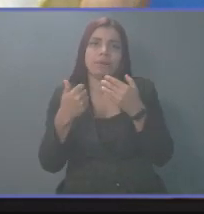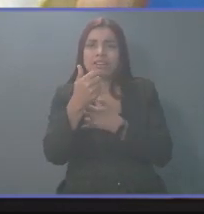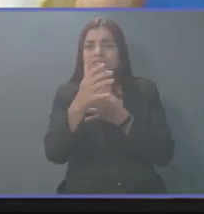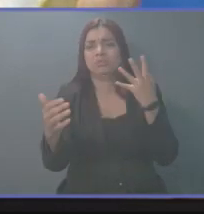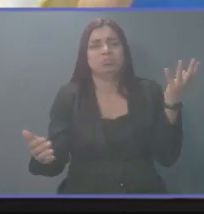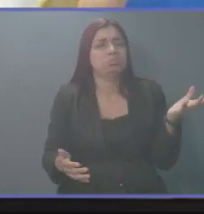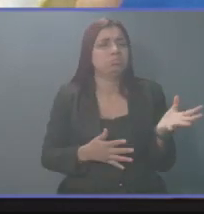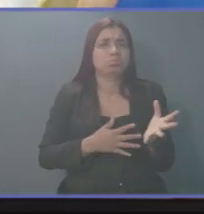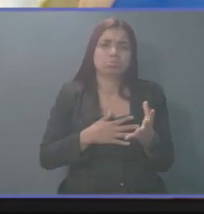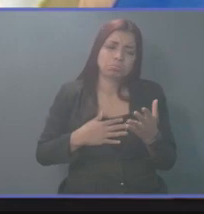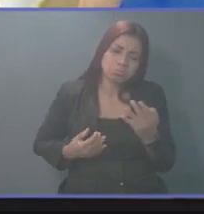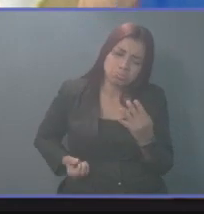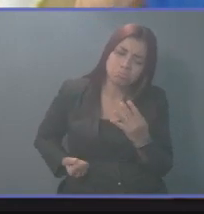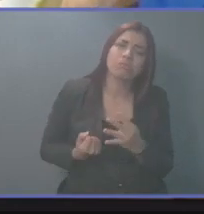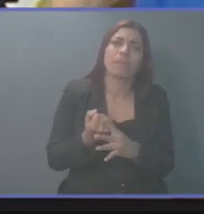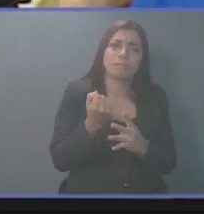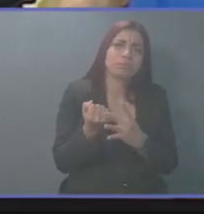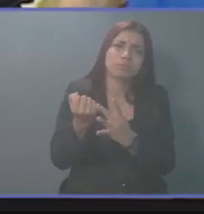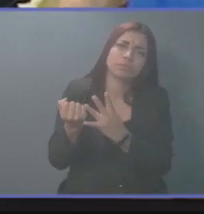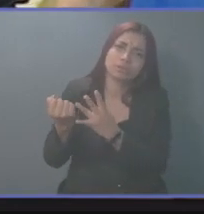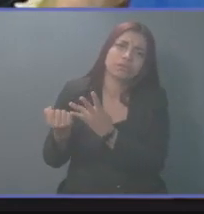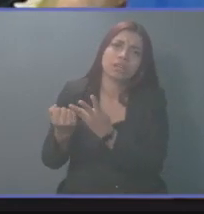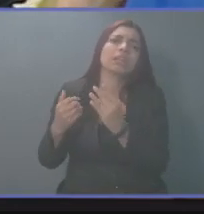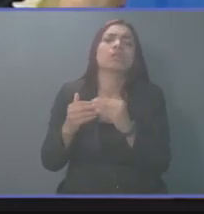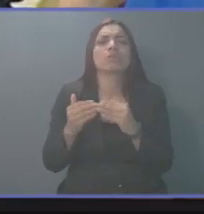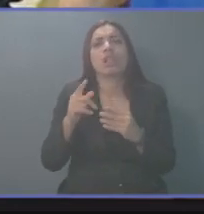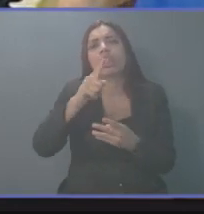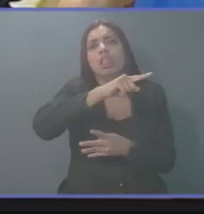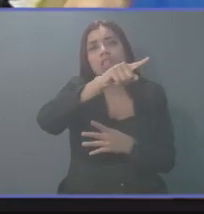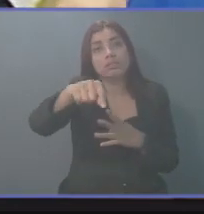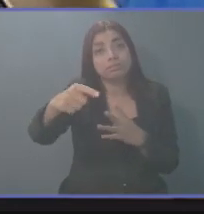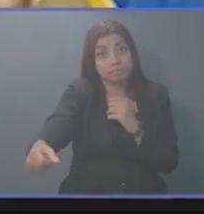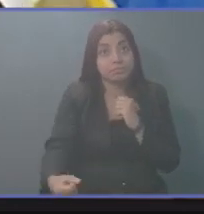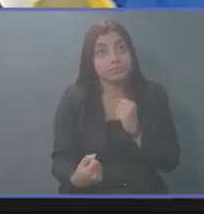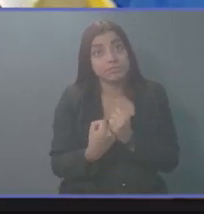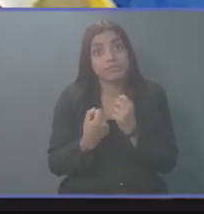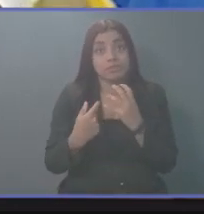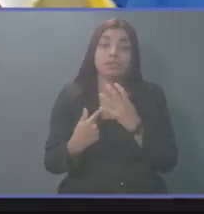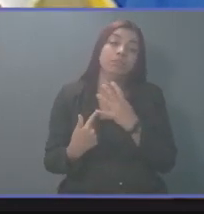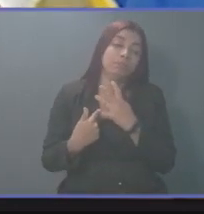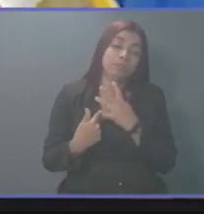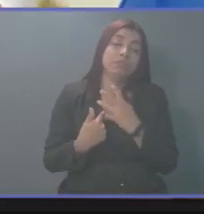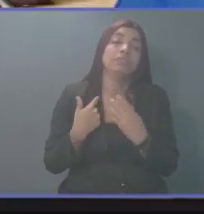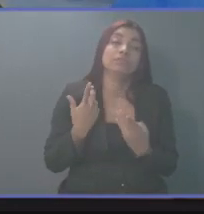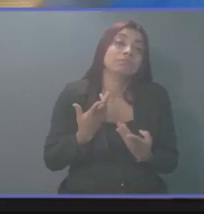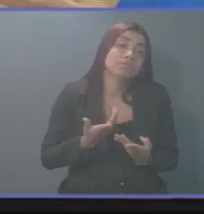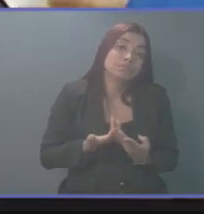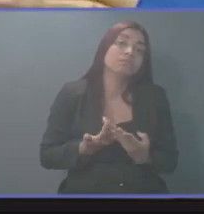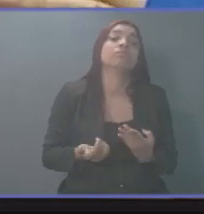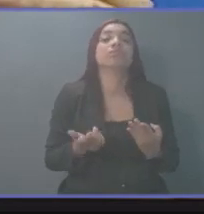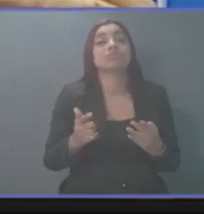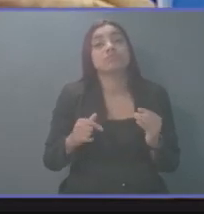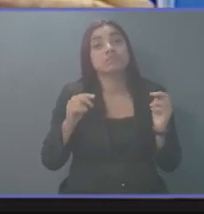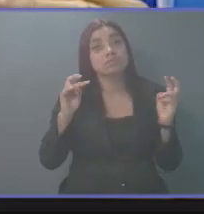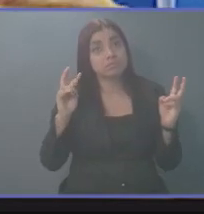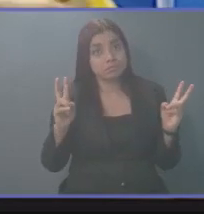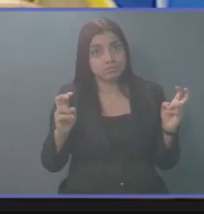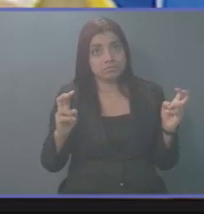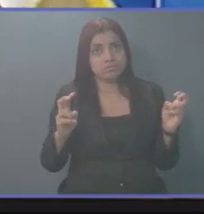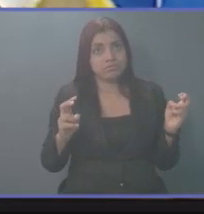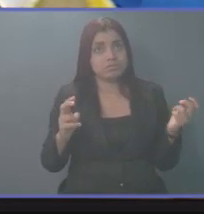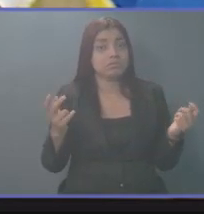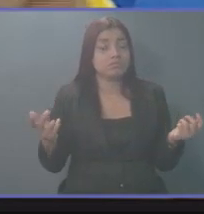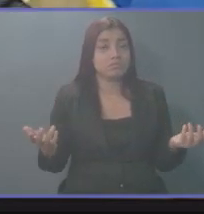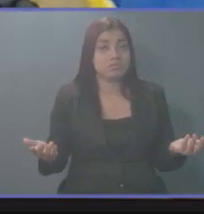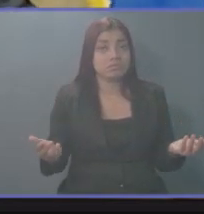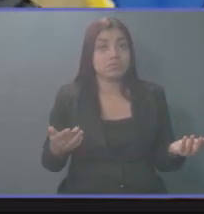estaríamos apoyando las piezas de los demás grupos parlamentarios, pero igualmente les pedimos que acompañen la nuestra en el sentido